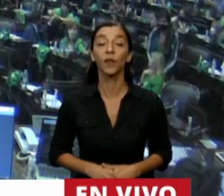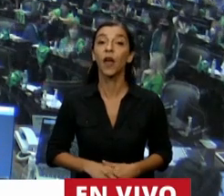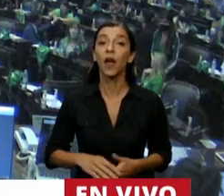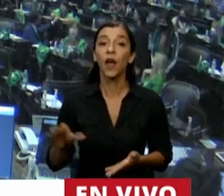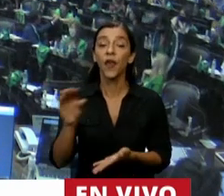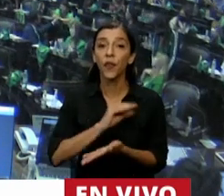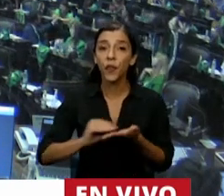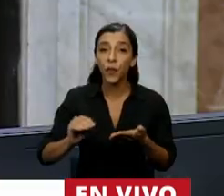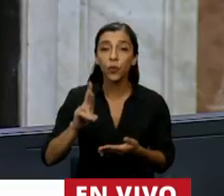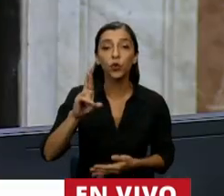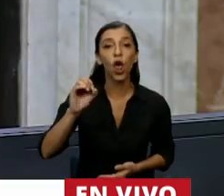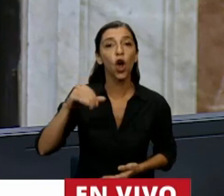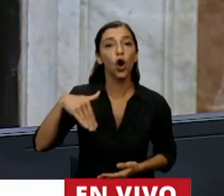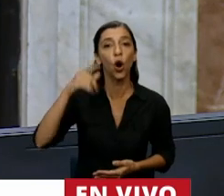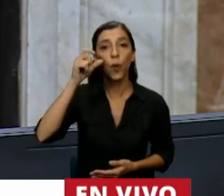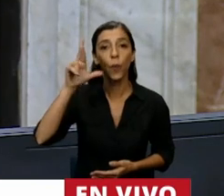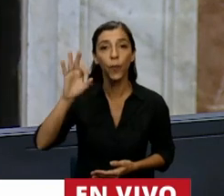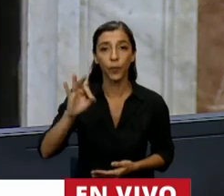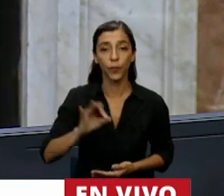Diputado Jorge Romero.